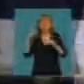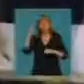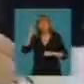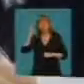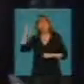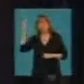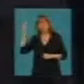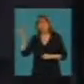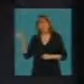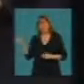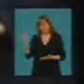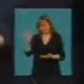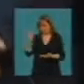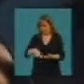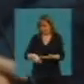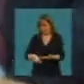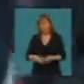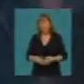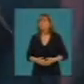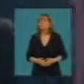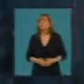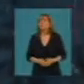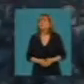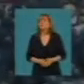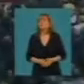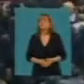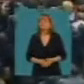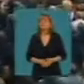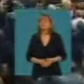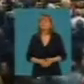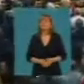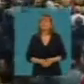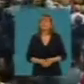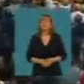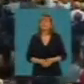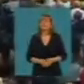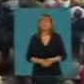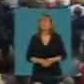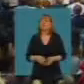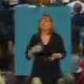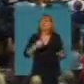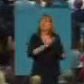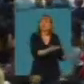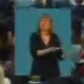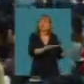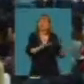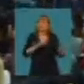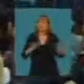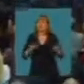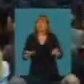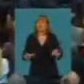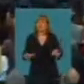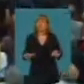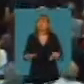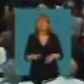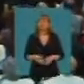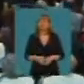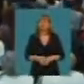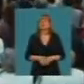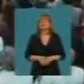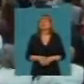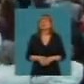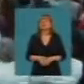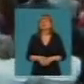secretario de Cultura designado. Convocamos a continuación a la doctora Angelina María